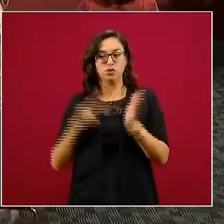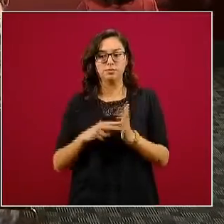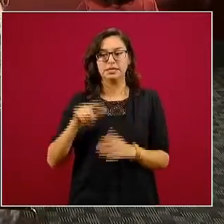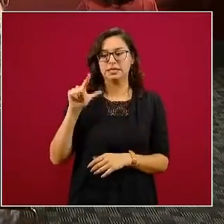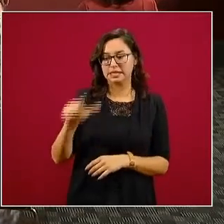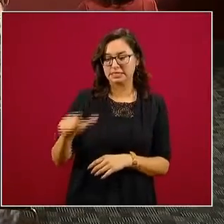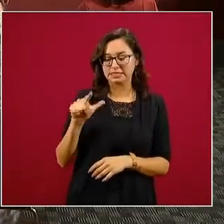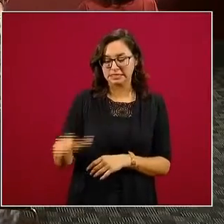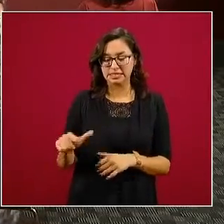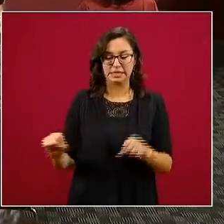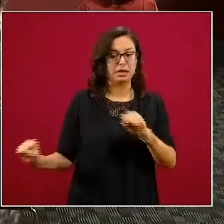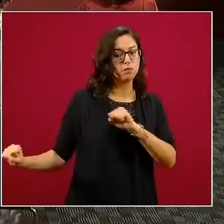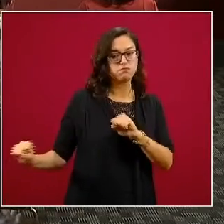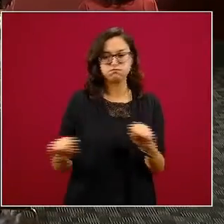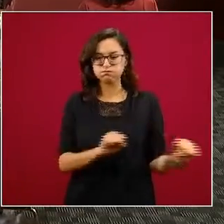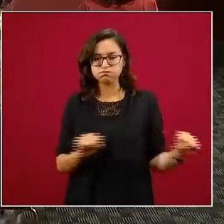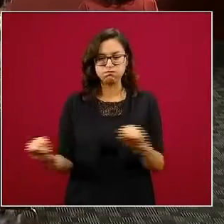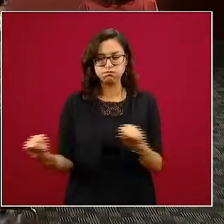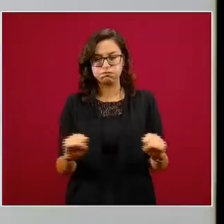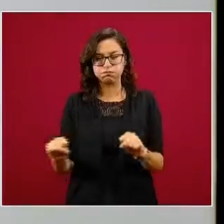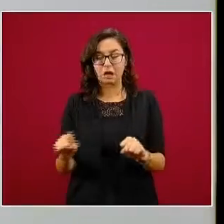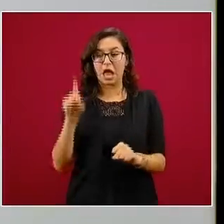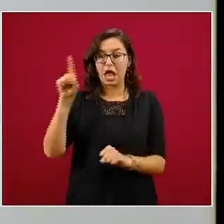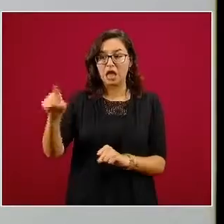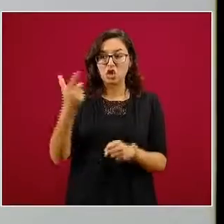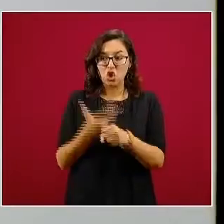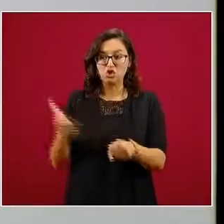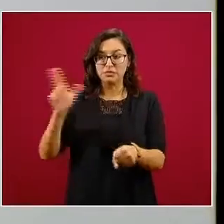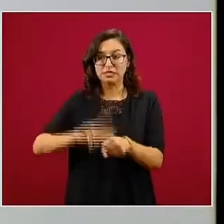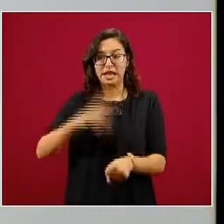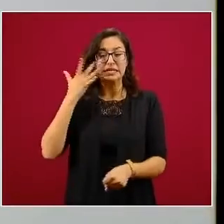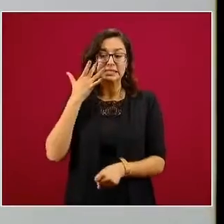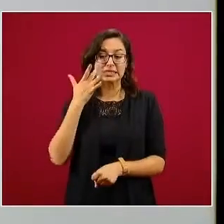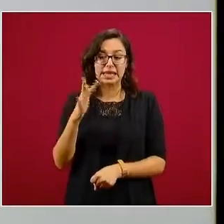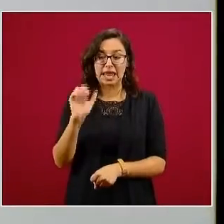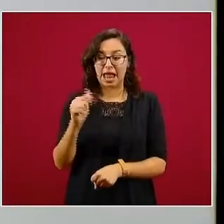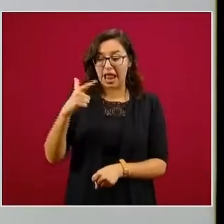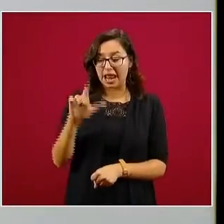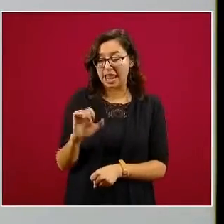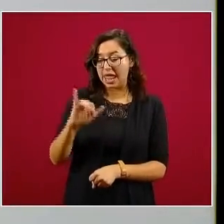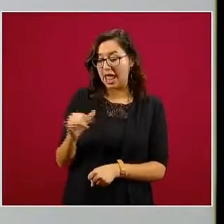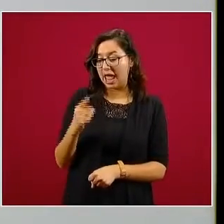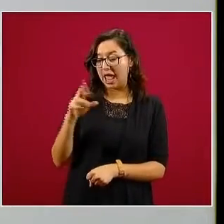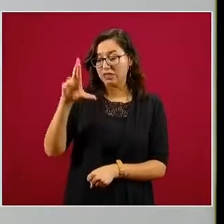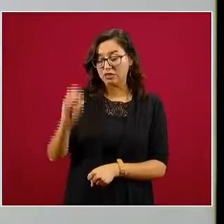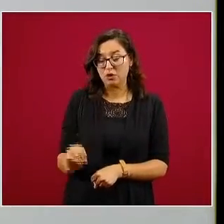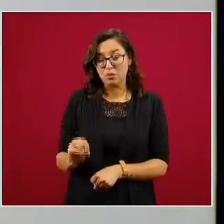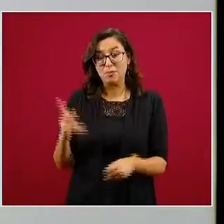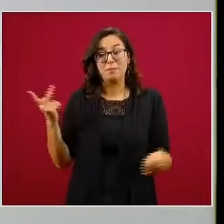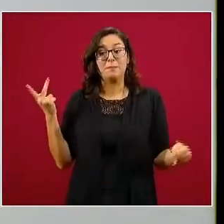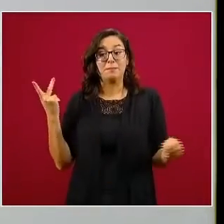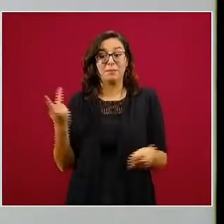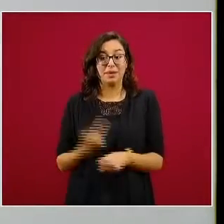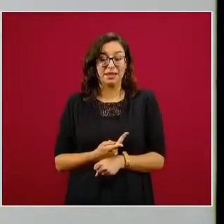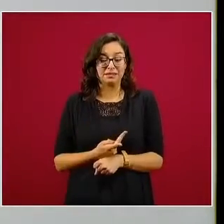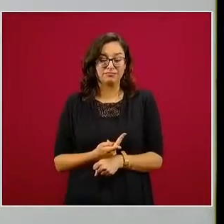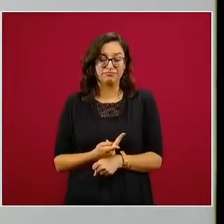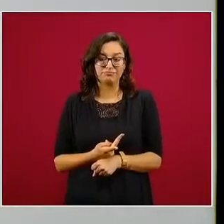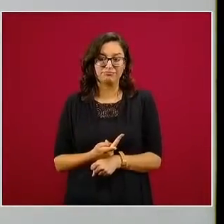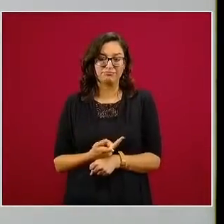más camas en donde sea necesario. Muchas gracias. Vamos con una persona atrás, usted allá de la máscara, tan amable, y luego la